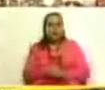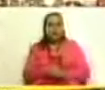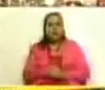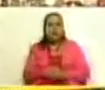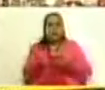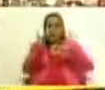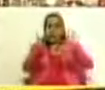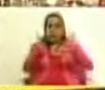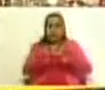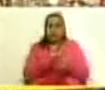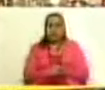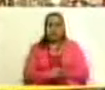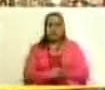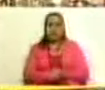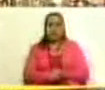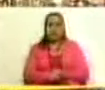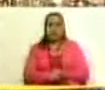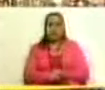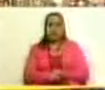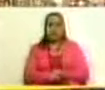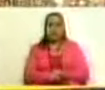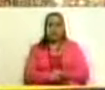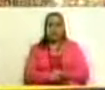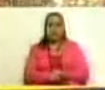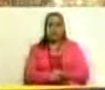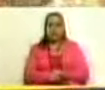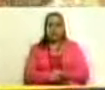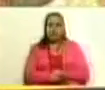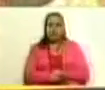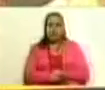7, una mejor que otra.